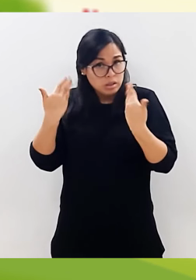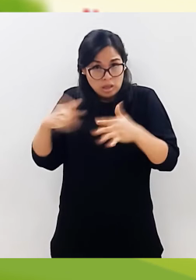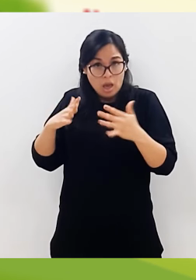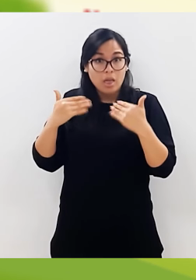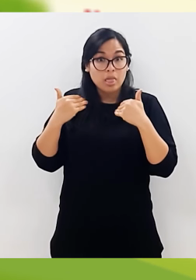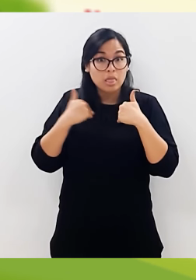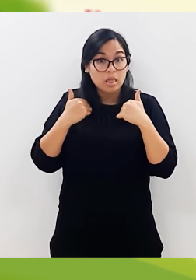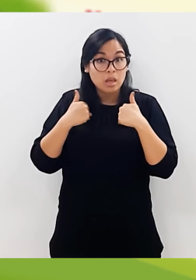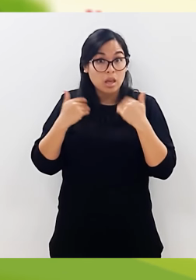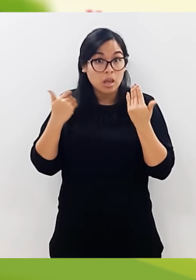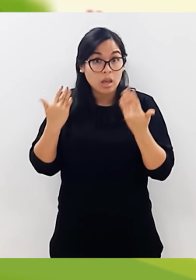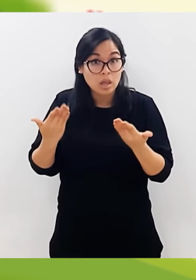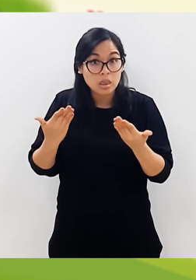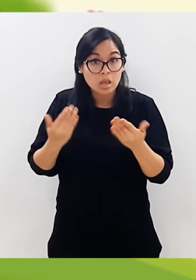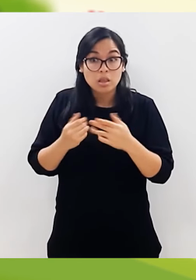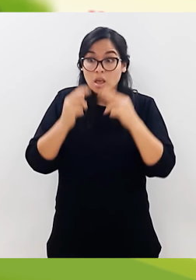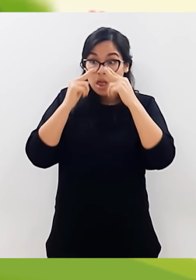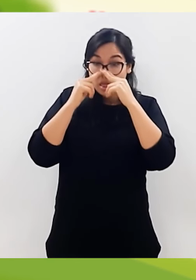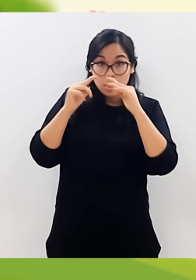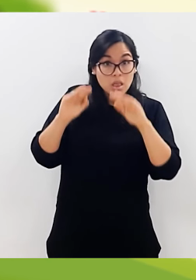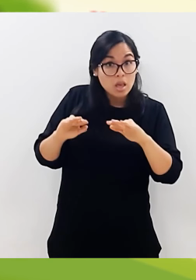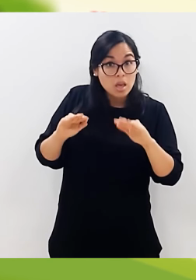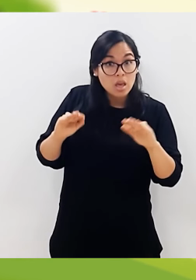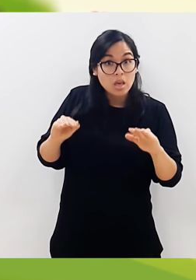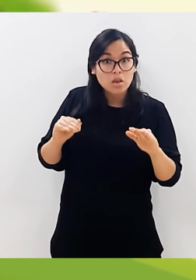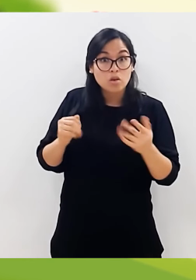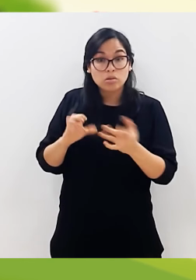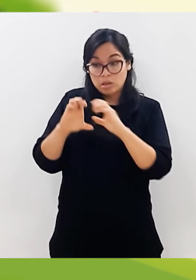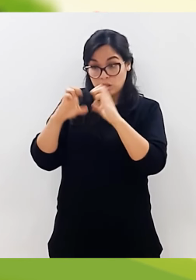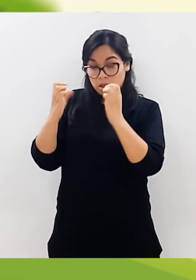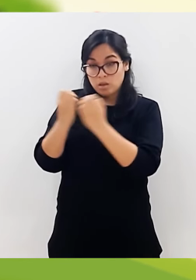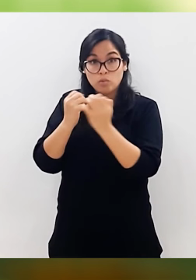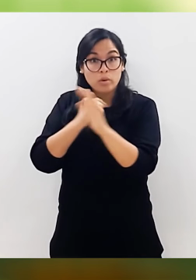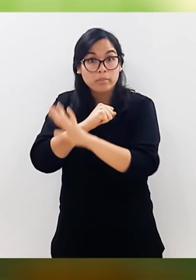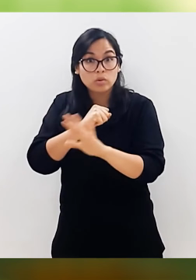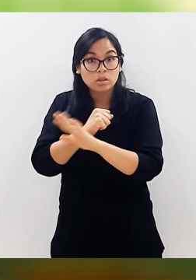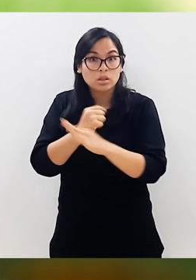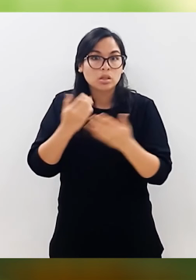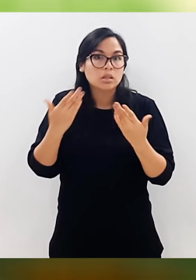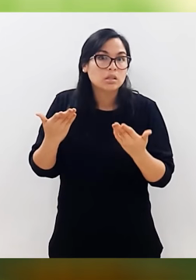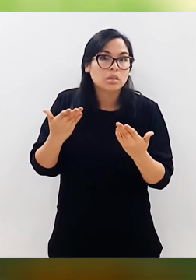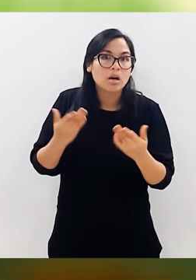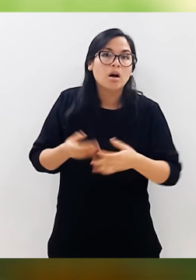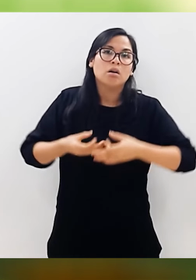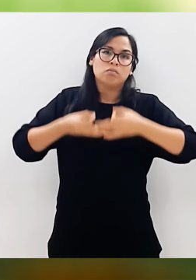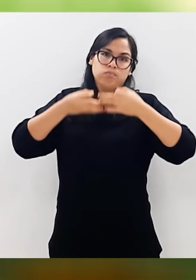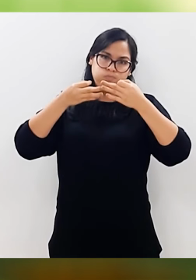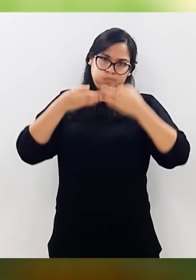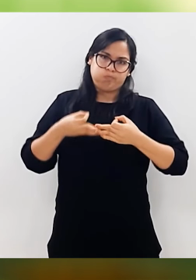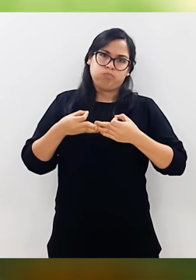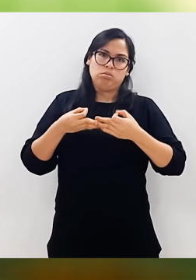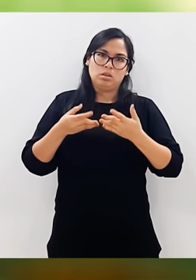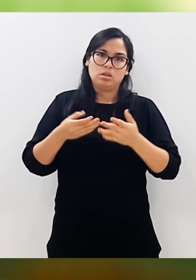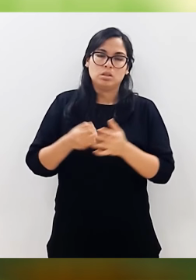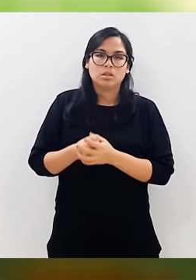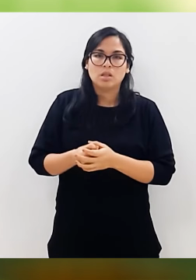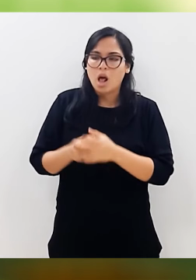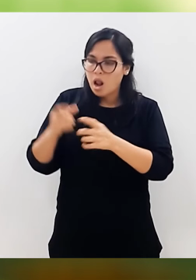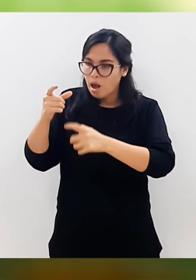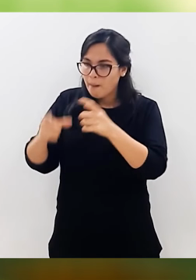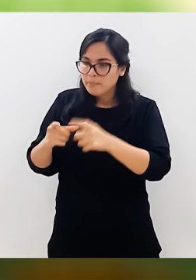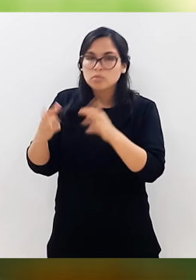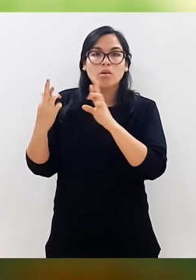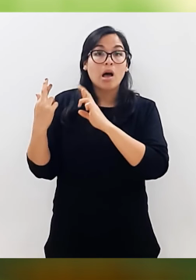comunitario de niñas, niños y adolescentes deben reafirmar a los integrantes,